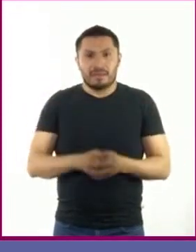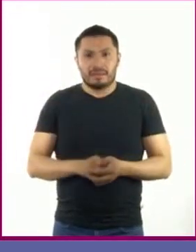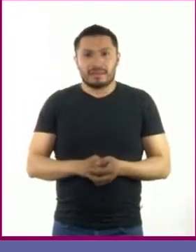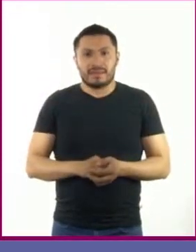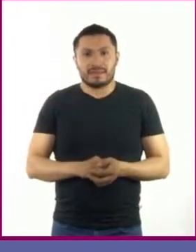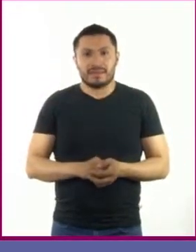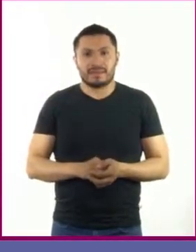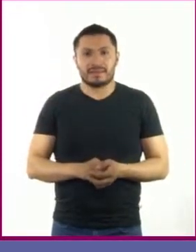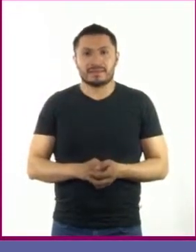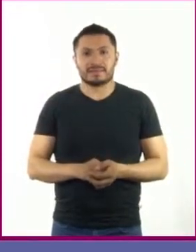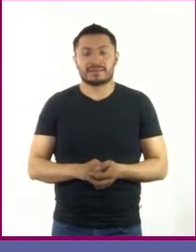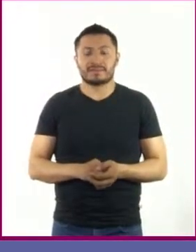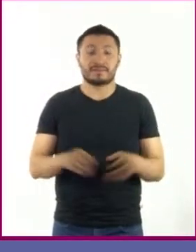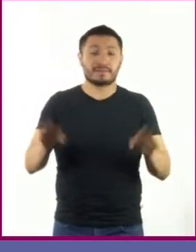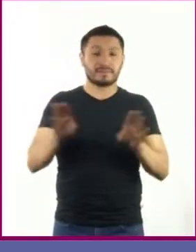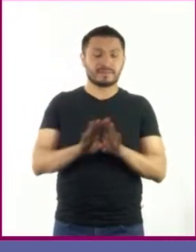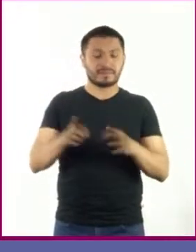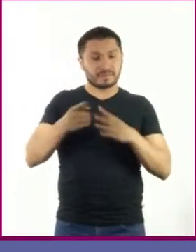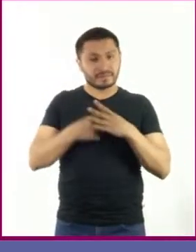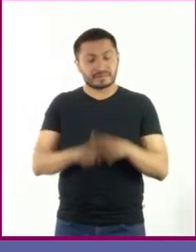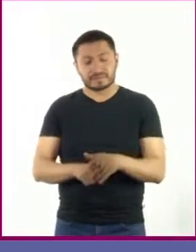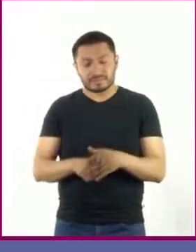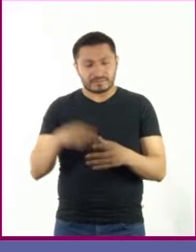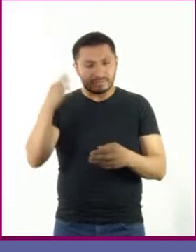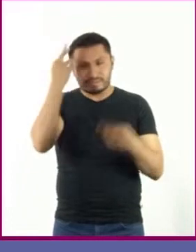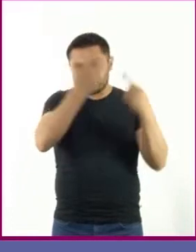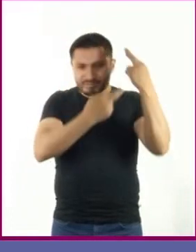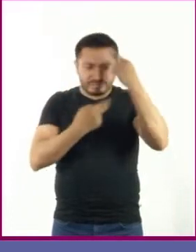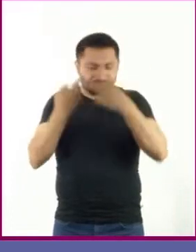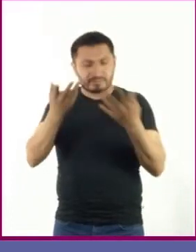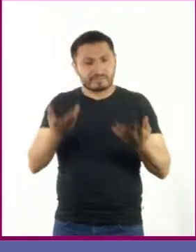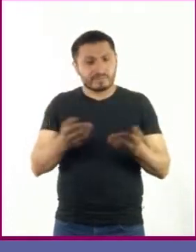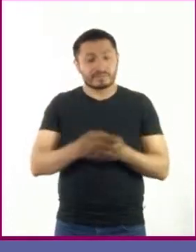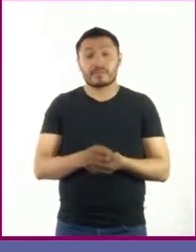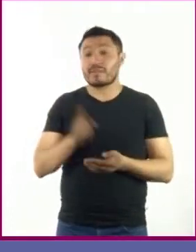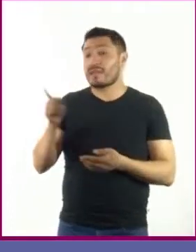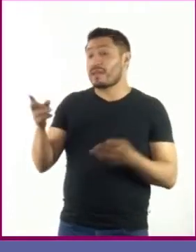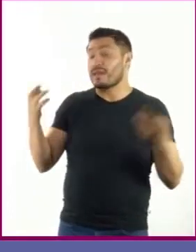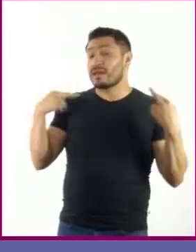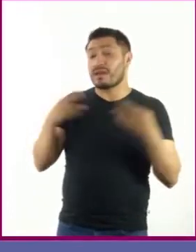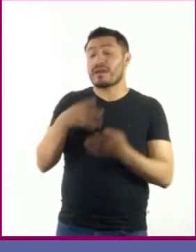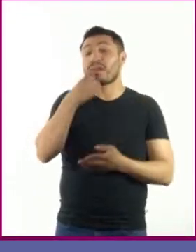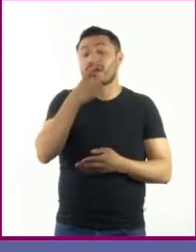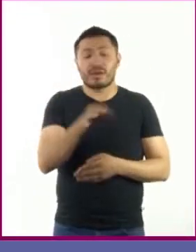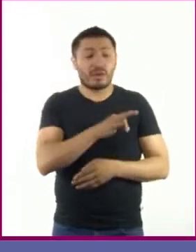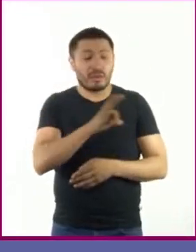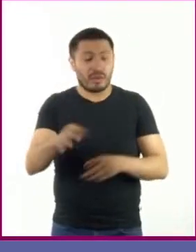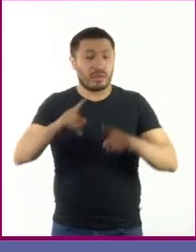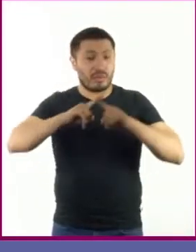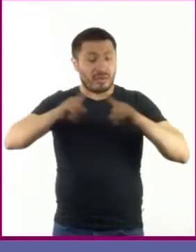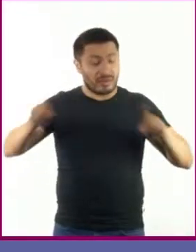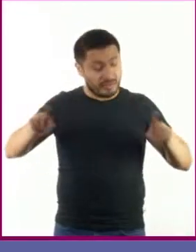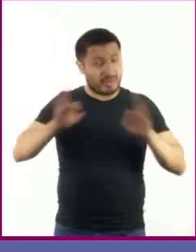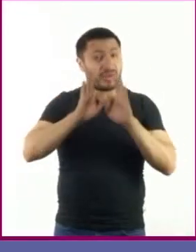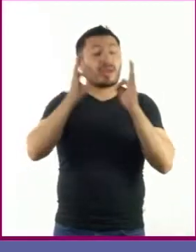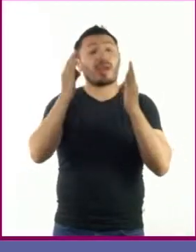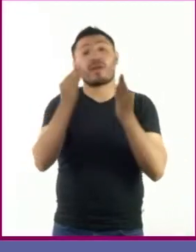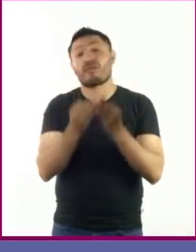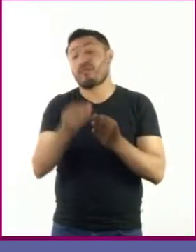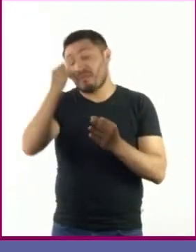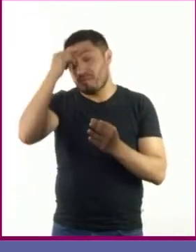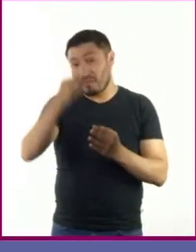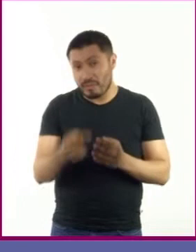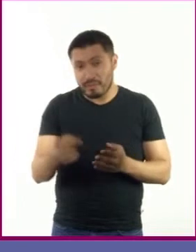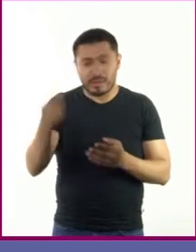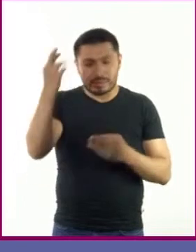¿Por dónde empezamos a revisar las biografías que hicimos? El maestro dijo que podemos usar diferentes estrategias o maneras de realizar